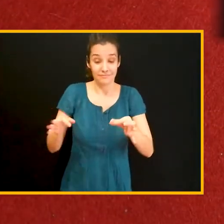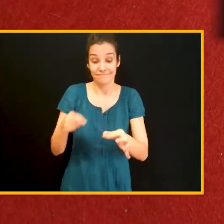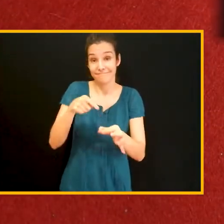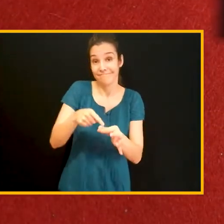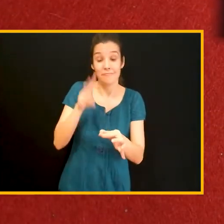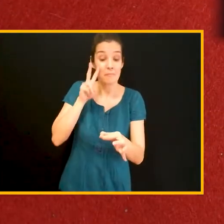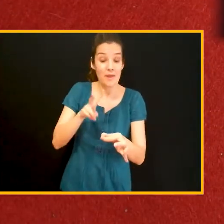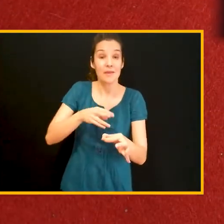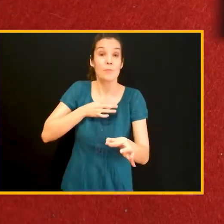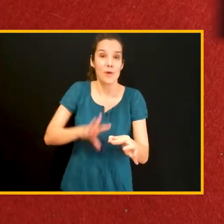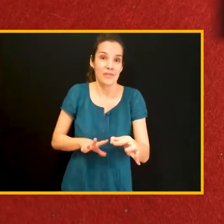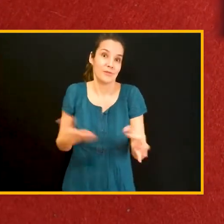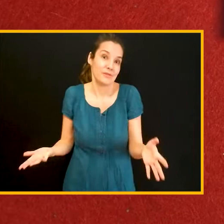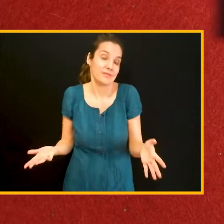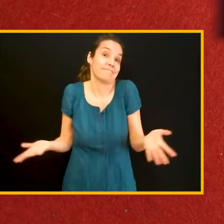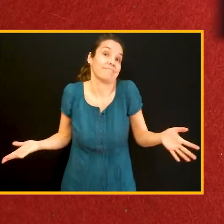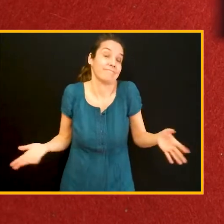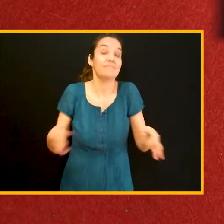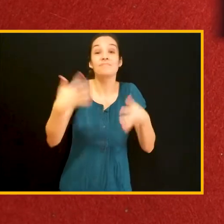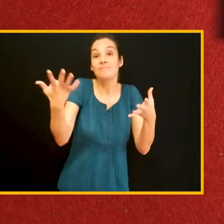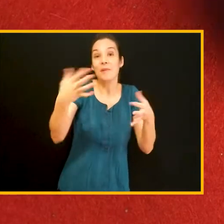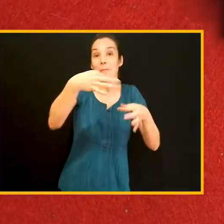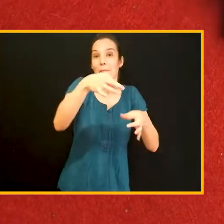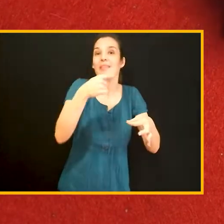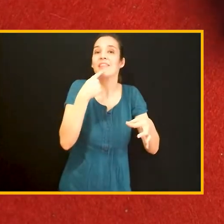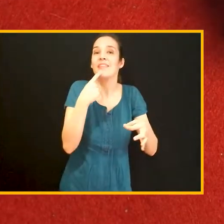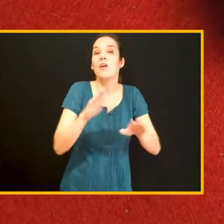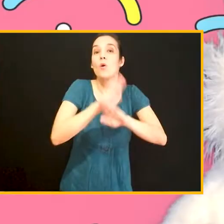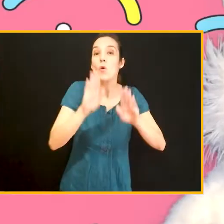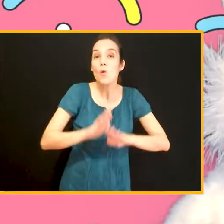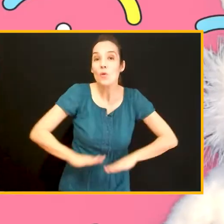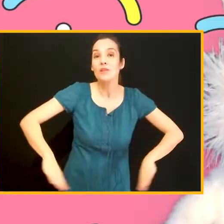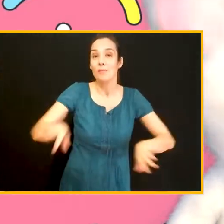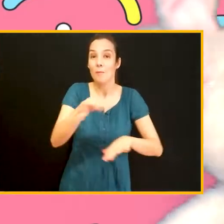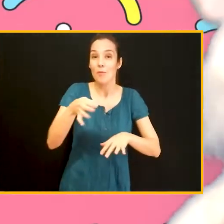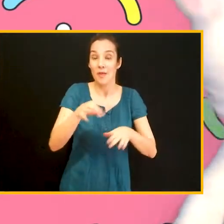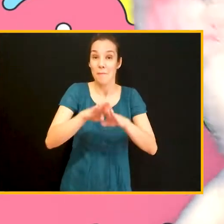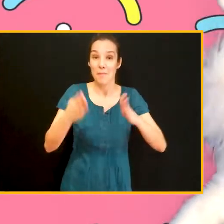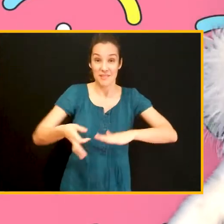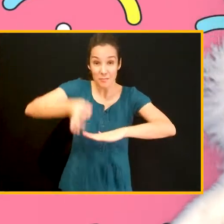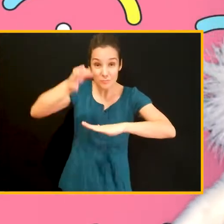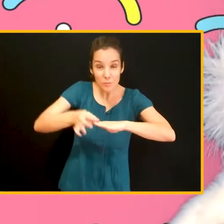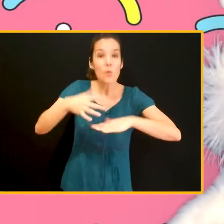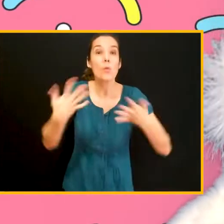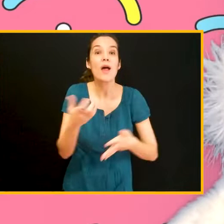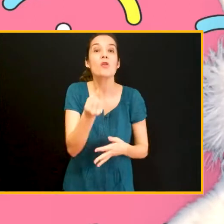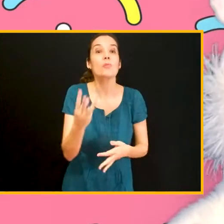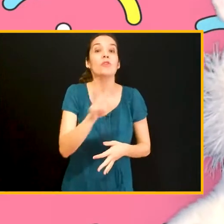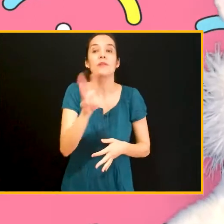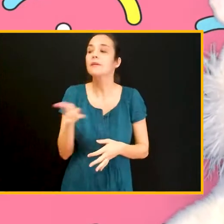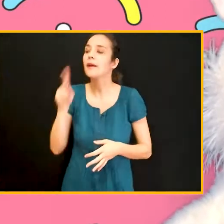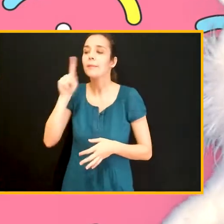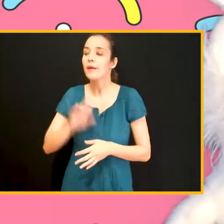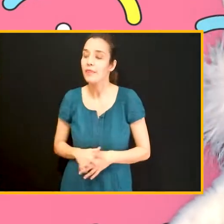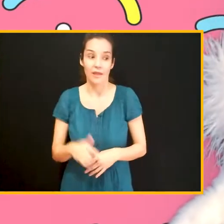última moneda que quedará en la mesa será la número 3. Bueno, ¿qué te ha parecido? Pues que a mí me ha encantado, ¿eh? Pues has visto, y además